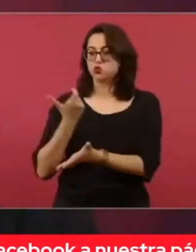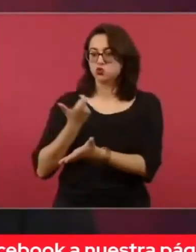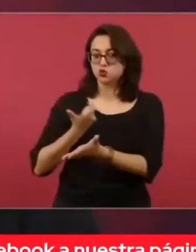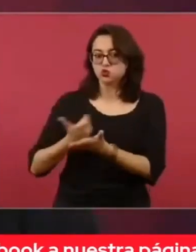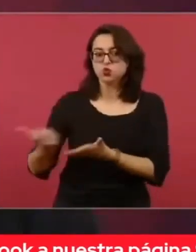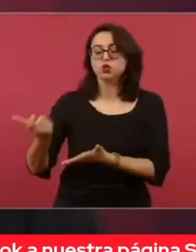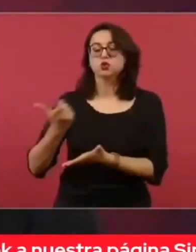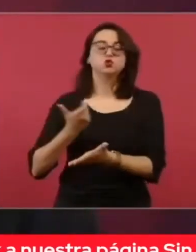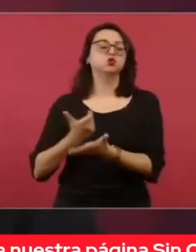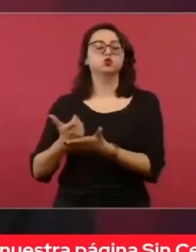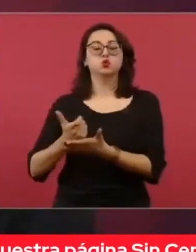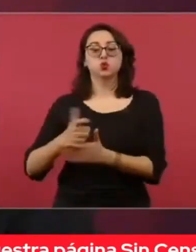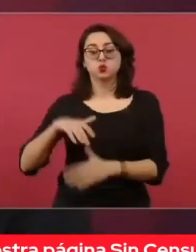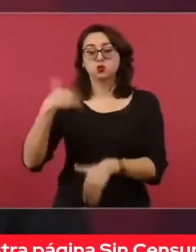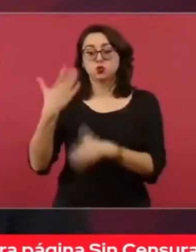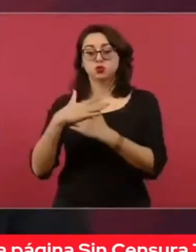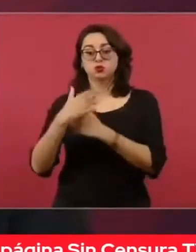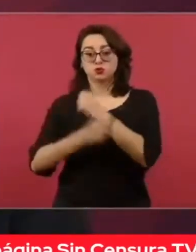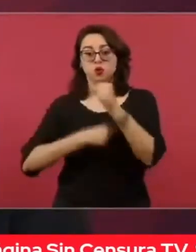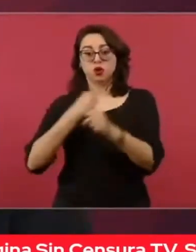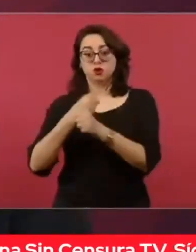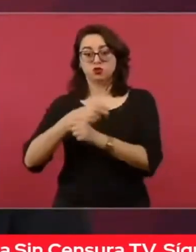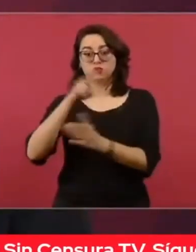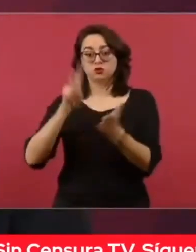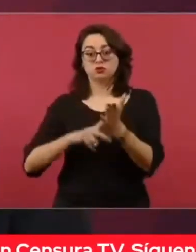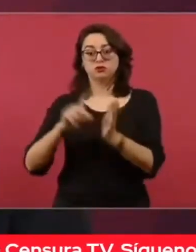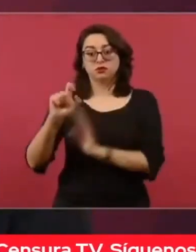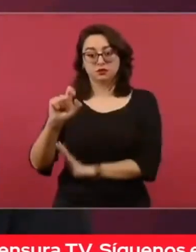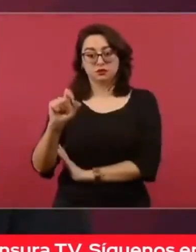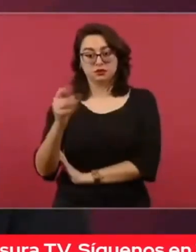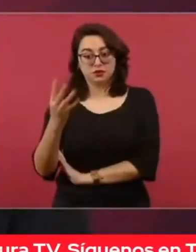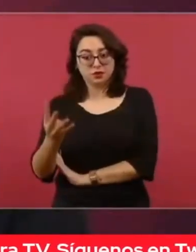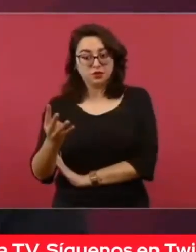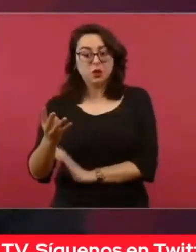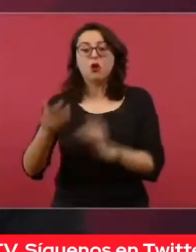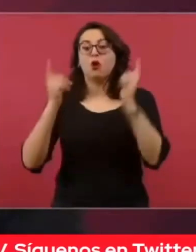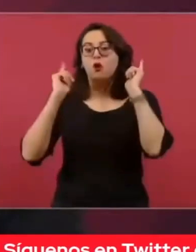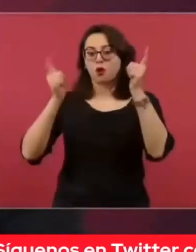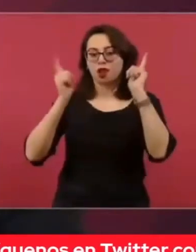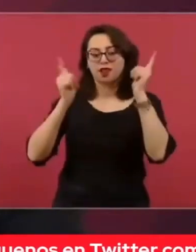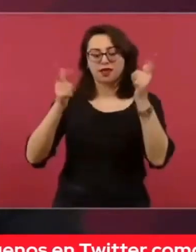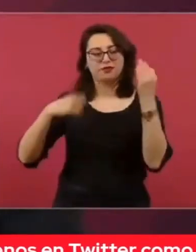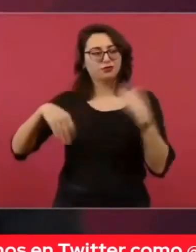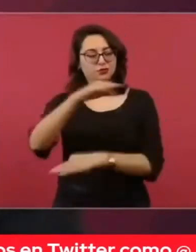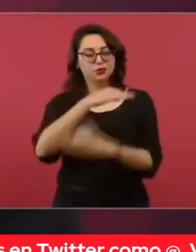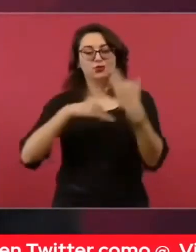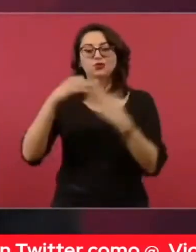yo espero que para el año próximo nos volvamos a poner de acuerdo